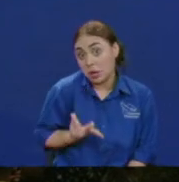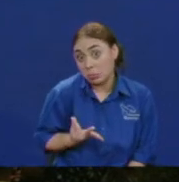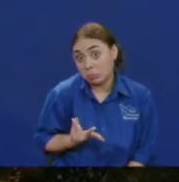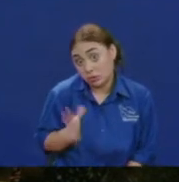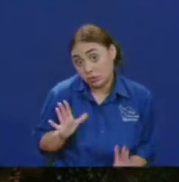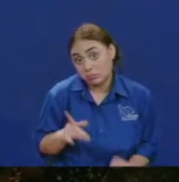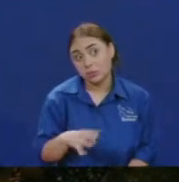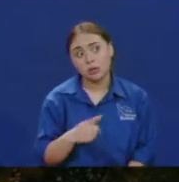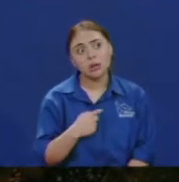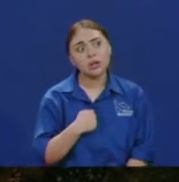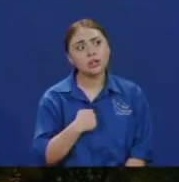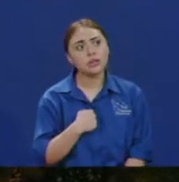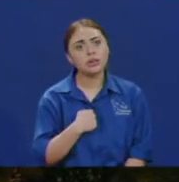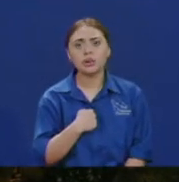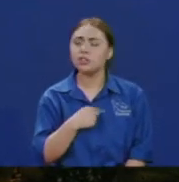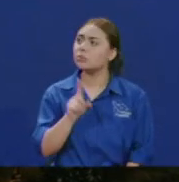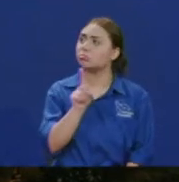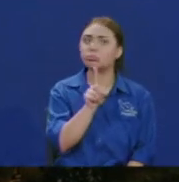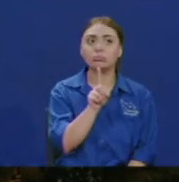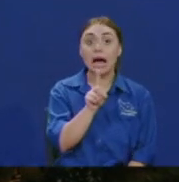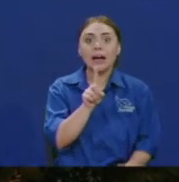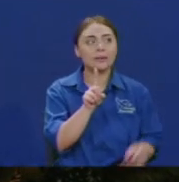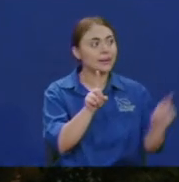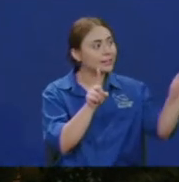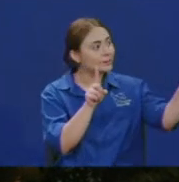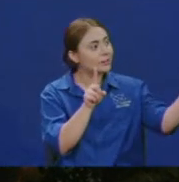Y entonces al que atendieron primero fue a mí.